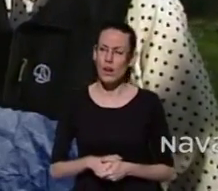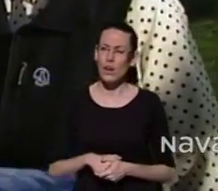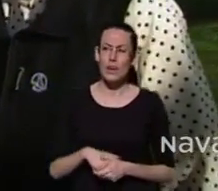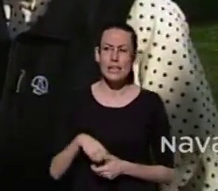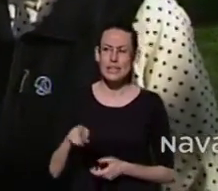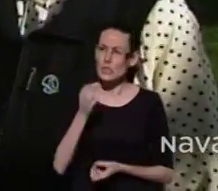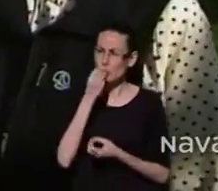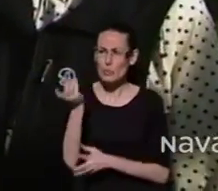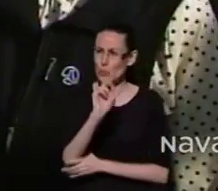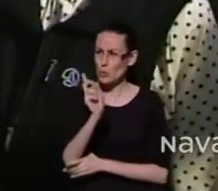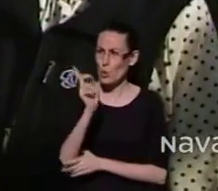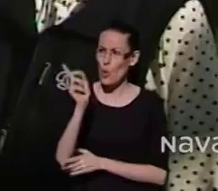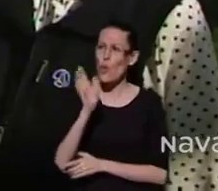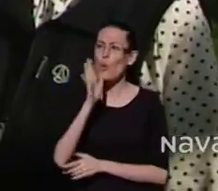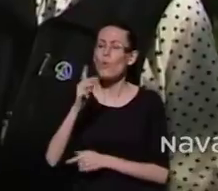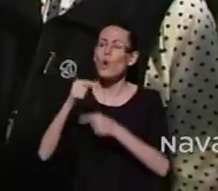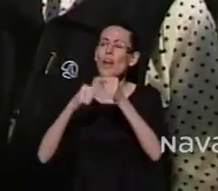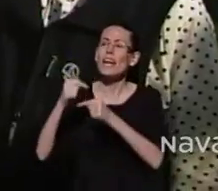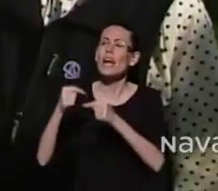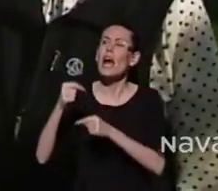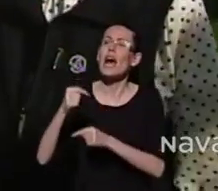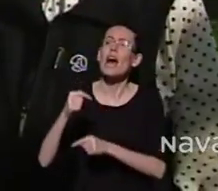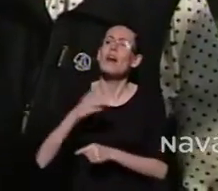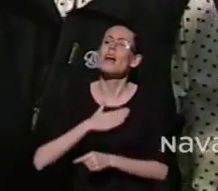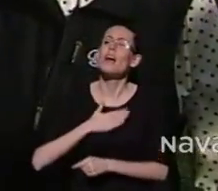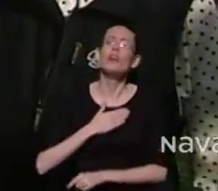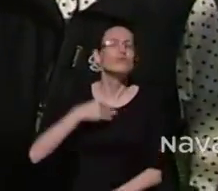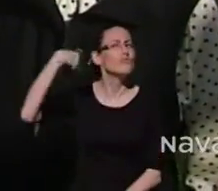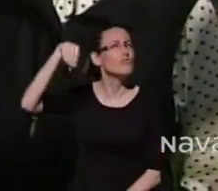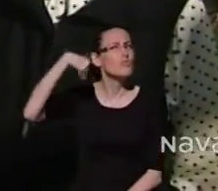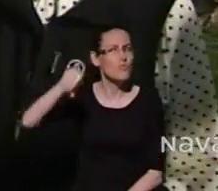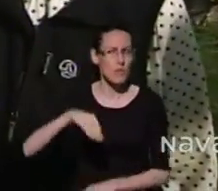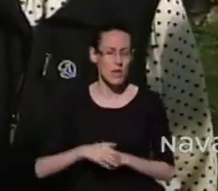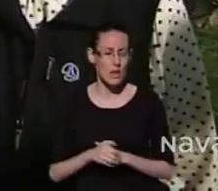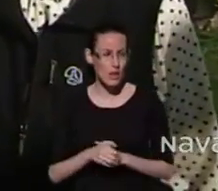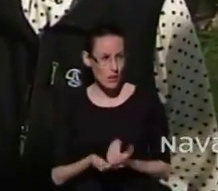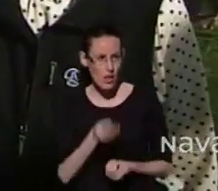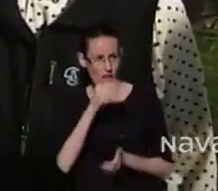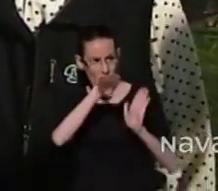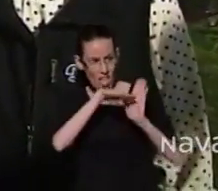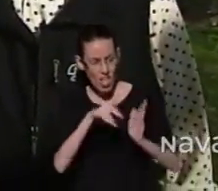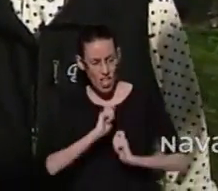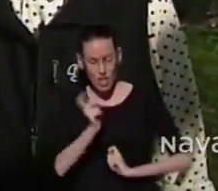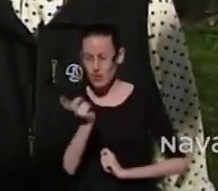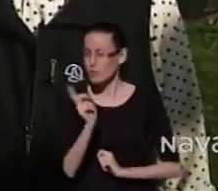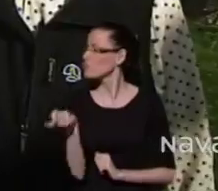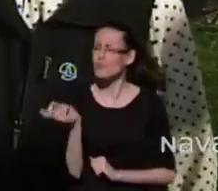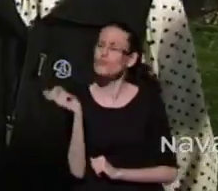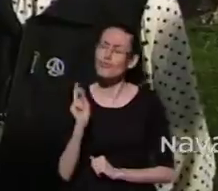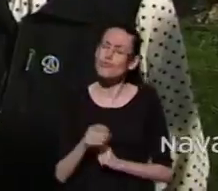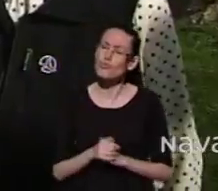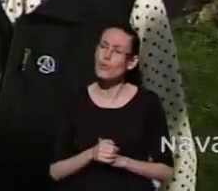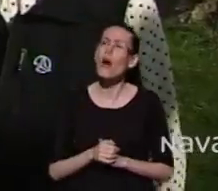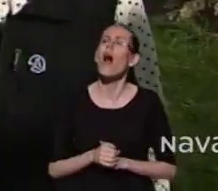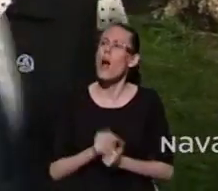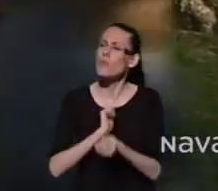en Zumbilla. Eso no, o sea, eso es exclusiva para Zumbilla. ¿Y no me vas a dar la receta? No. Pues ¿sabes lo que te digo? Que